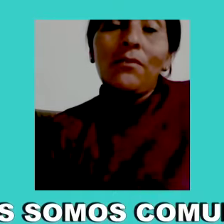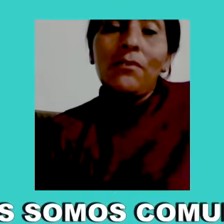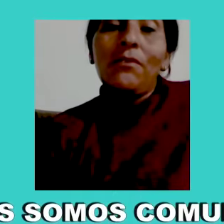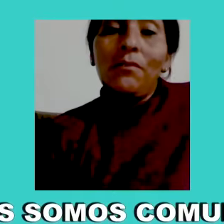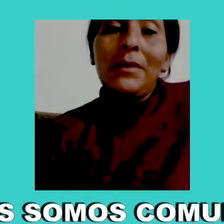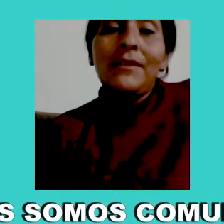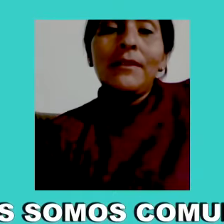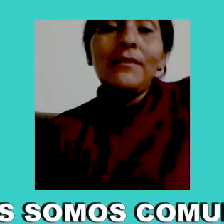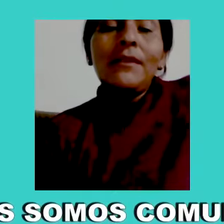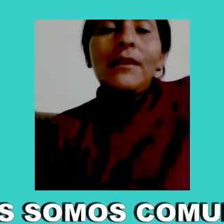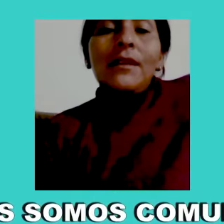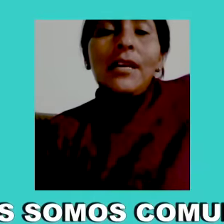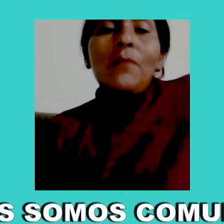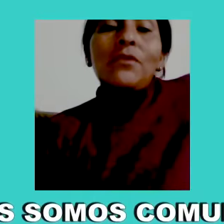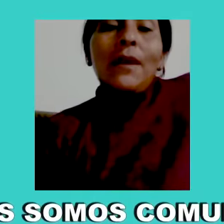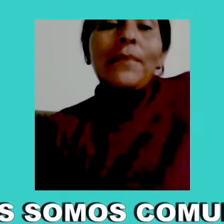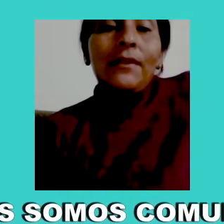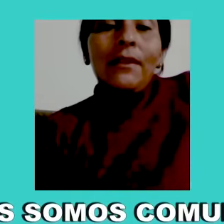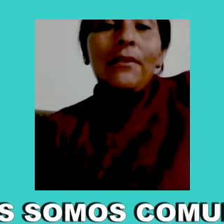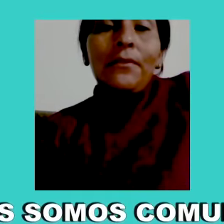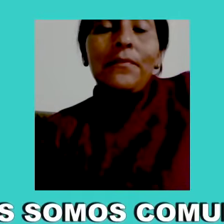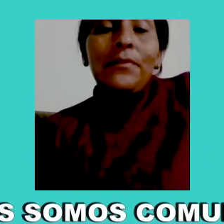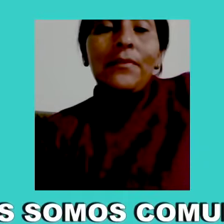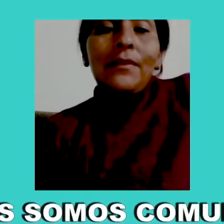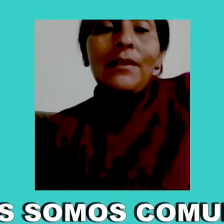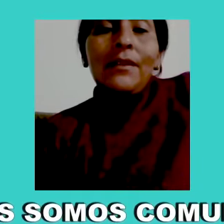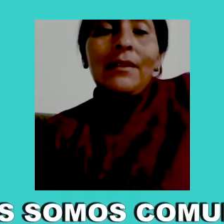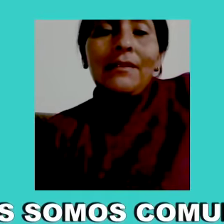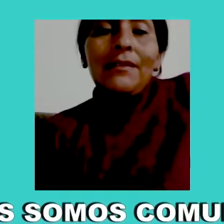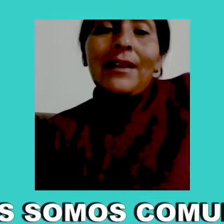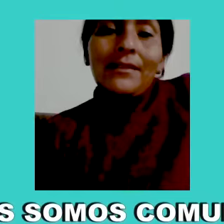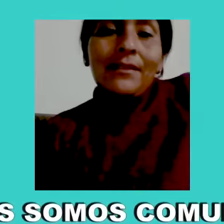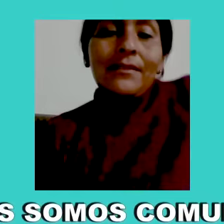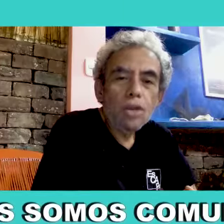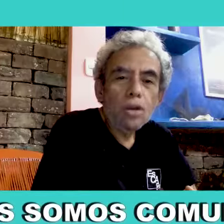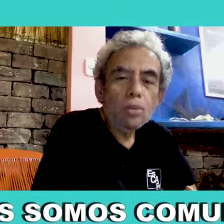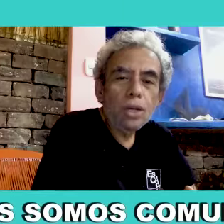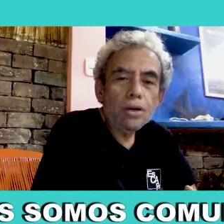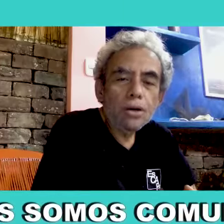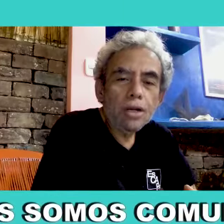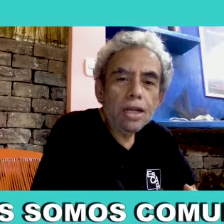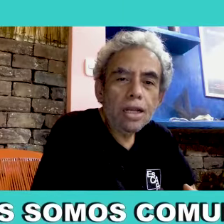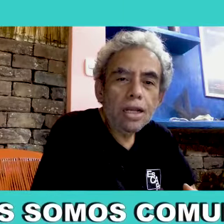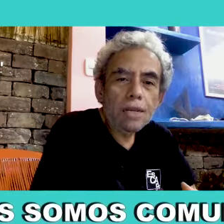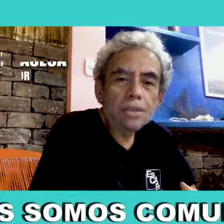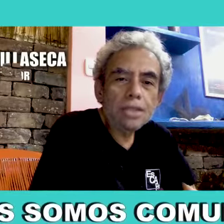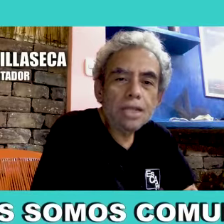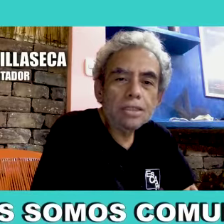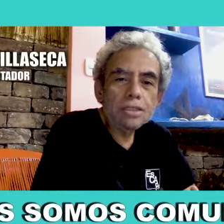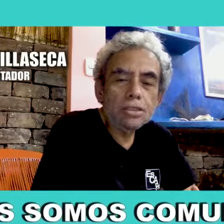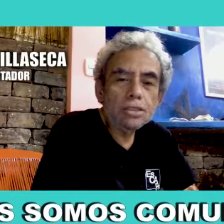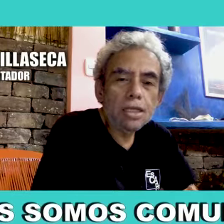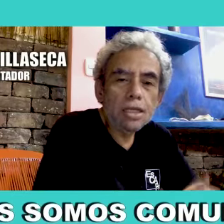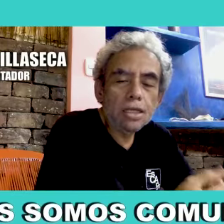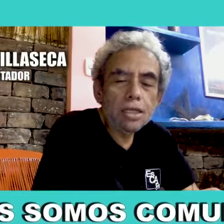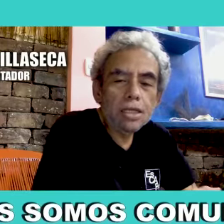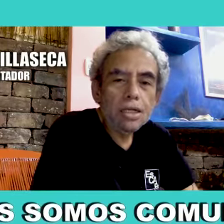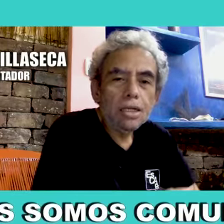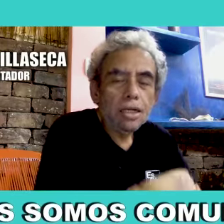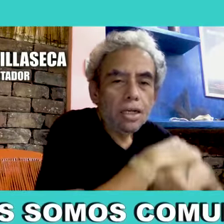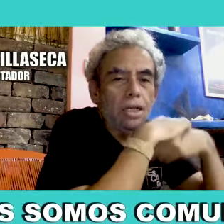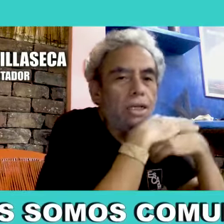estos meses hemos aprendido. Gracias. Bueno, y llegamos a la sesión